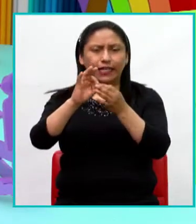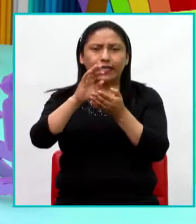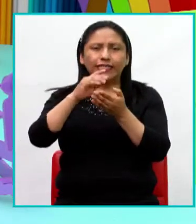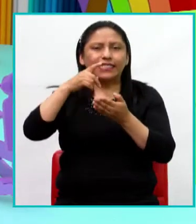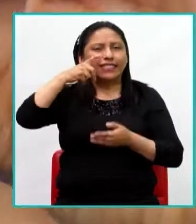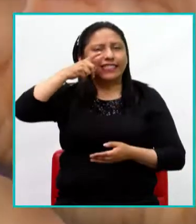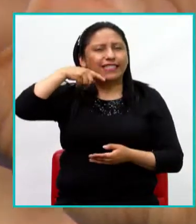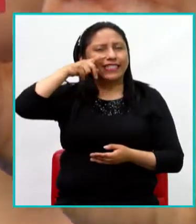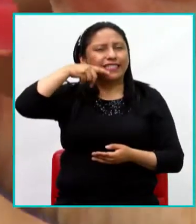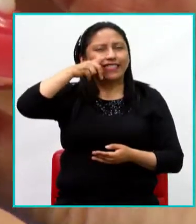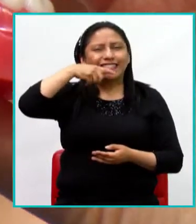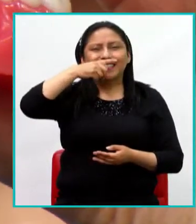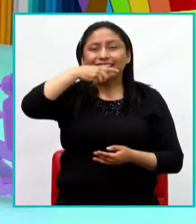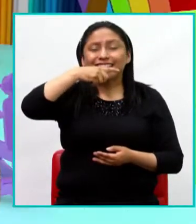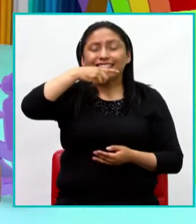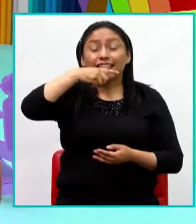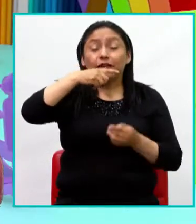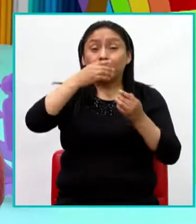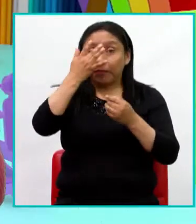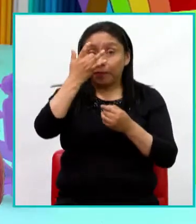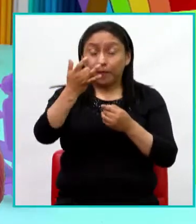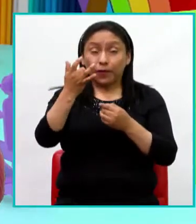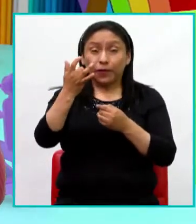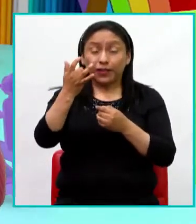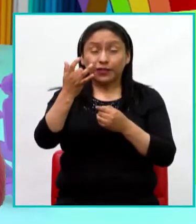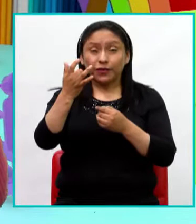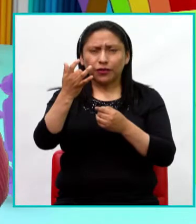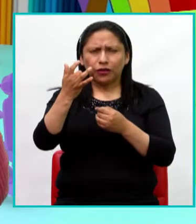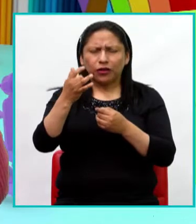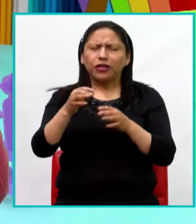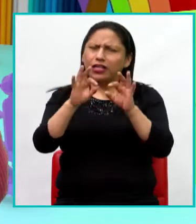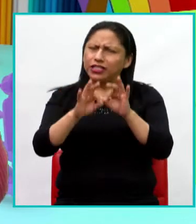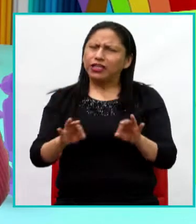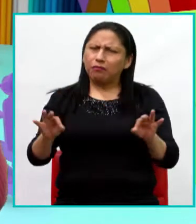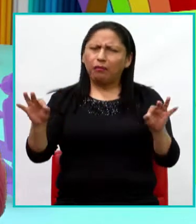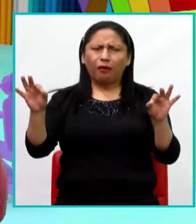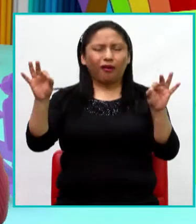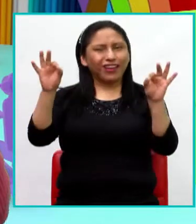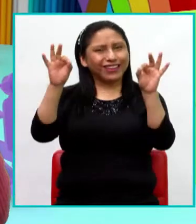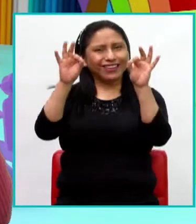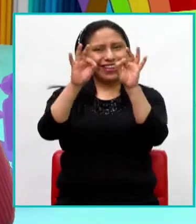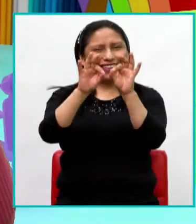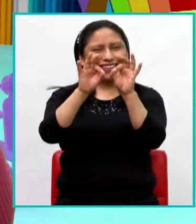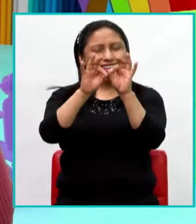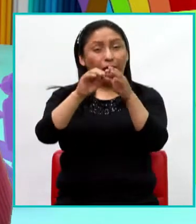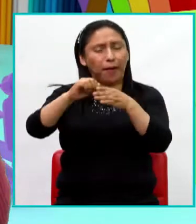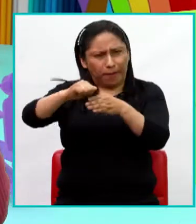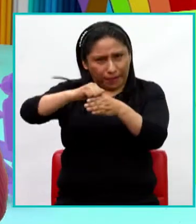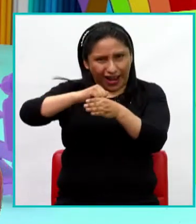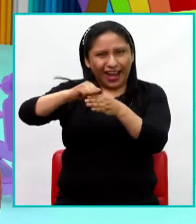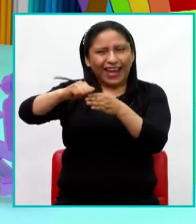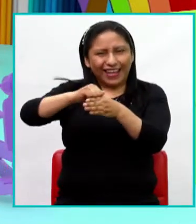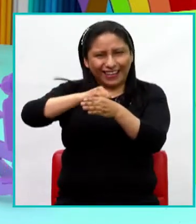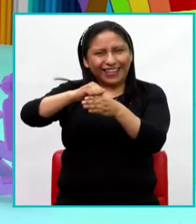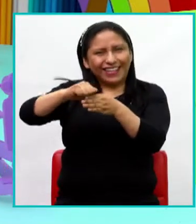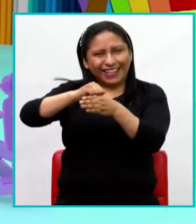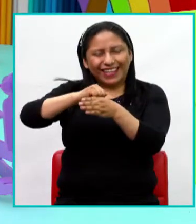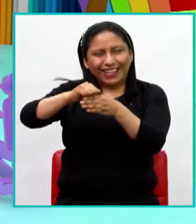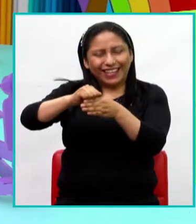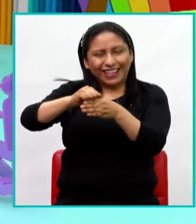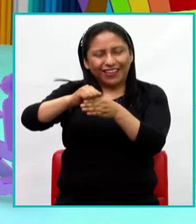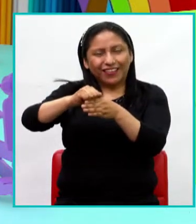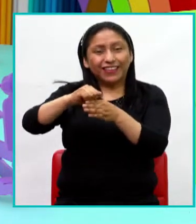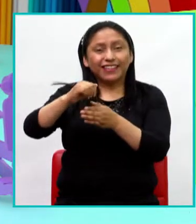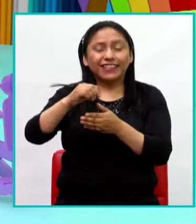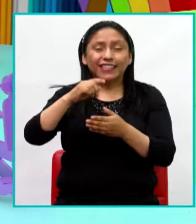lavarnos los dientes. Y por eso se me hizo muy importante que hoy día practiquemos lavarnos los dientes. ¿Qué les